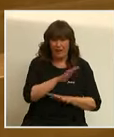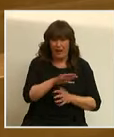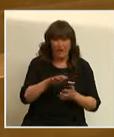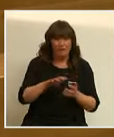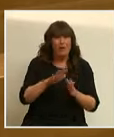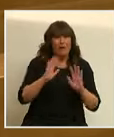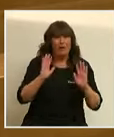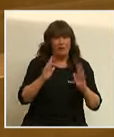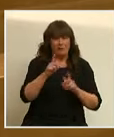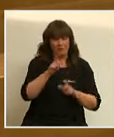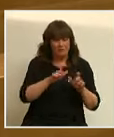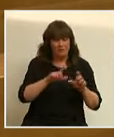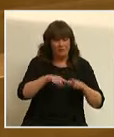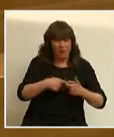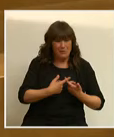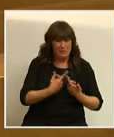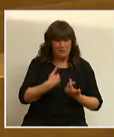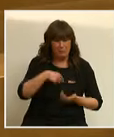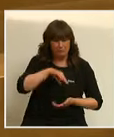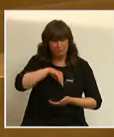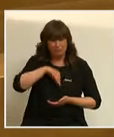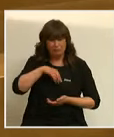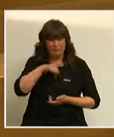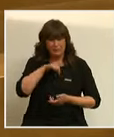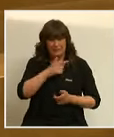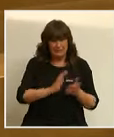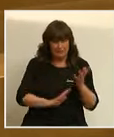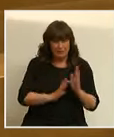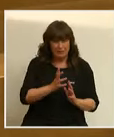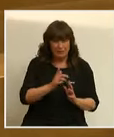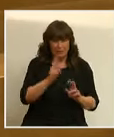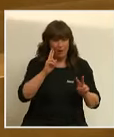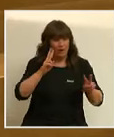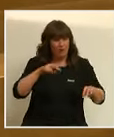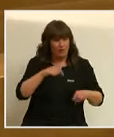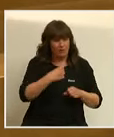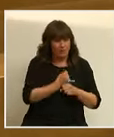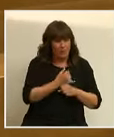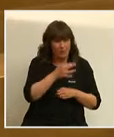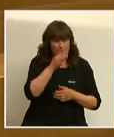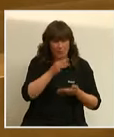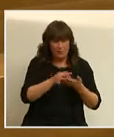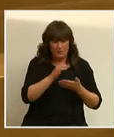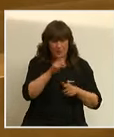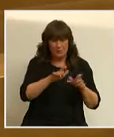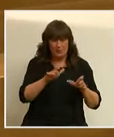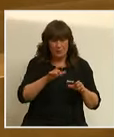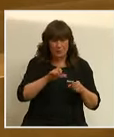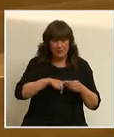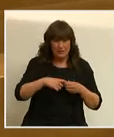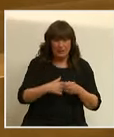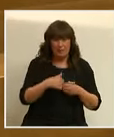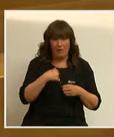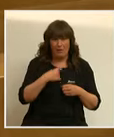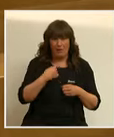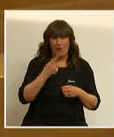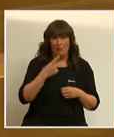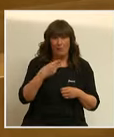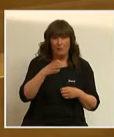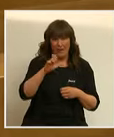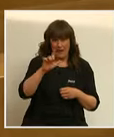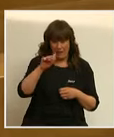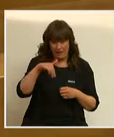incendio. Quisiera reconocer públicamente el trabajo y compromiso de las personas que han intervenido directamente. Belén, nuestra